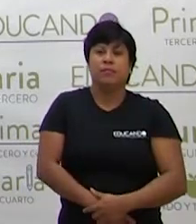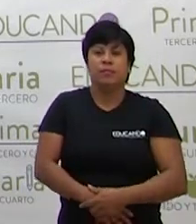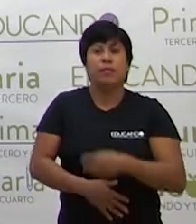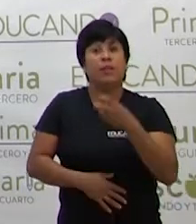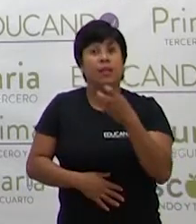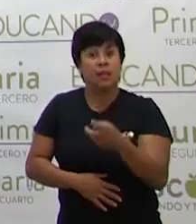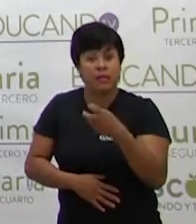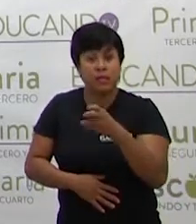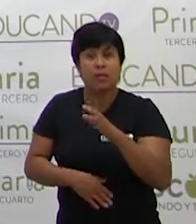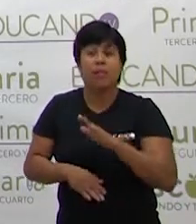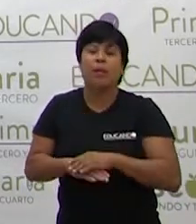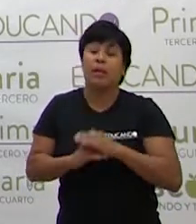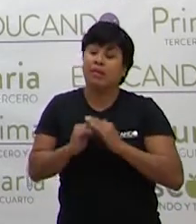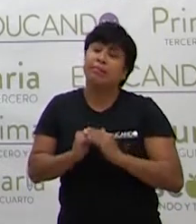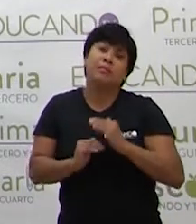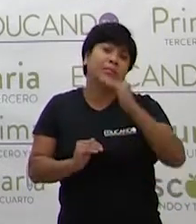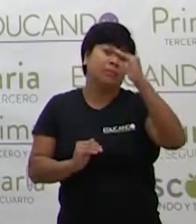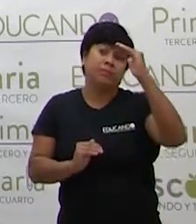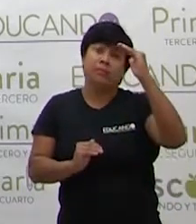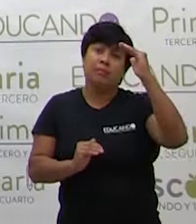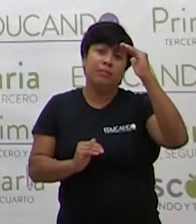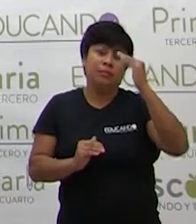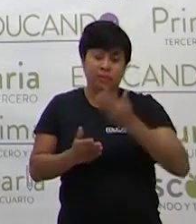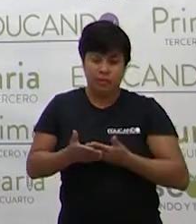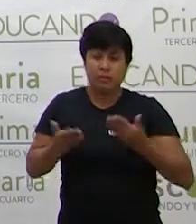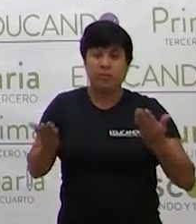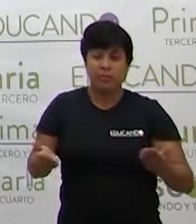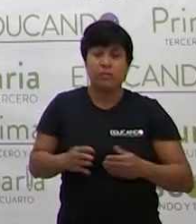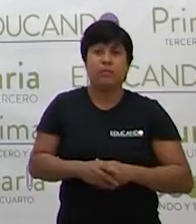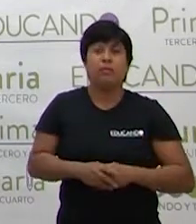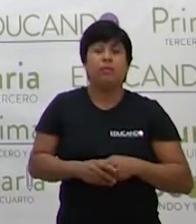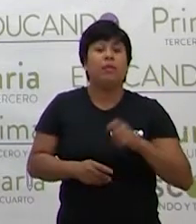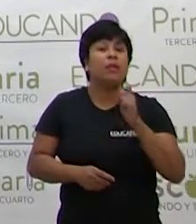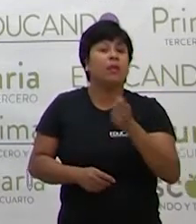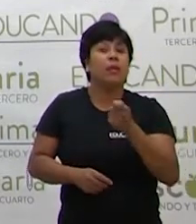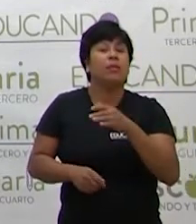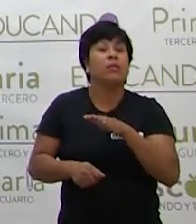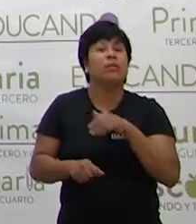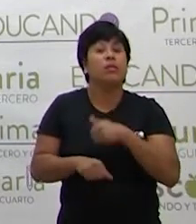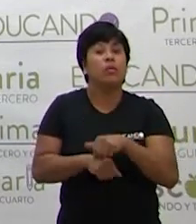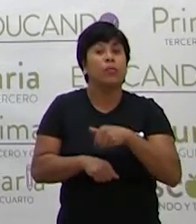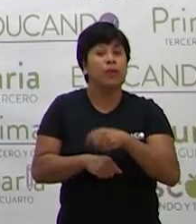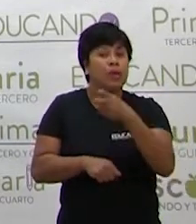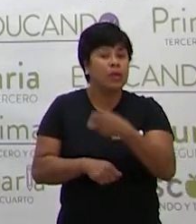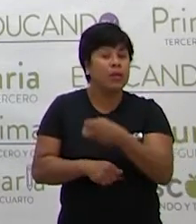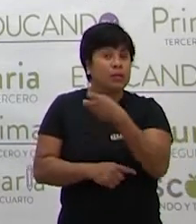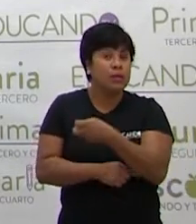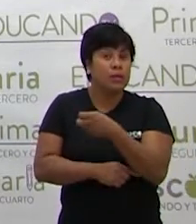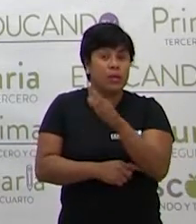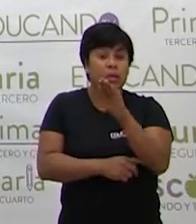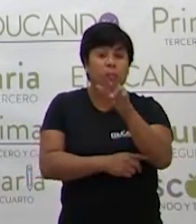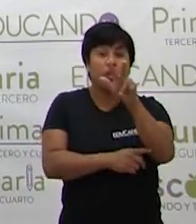11,567. Es mucho mayor. Ahora, ¿qué número sería este?